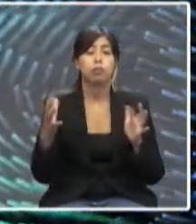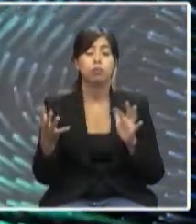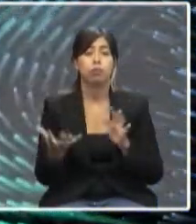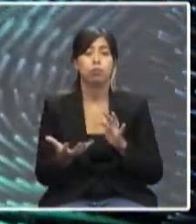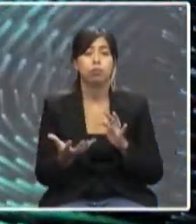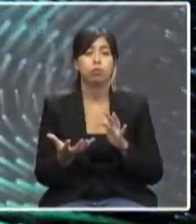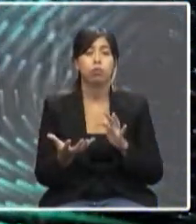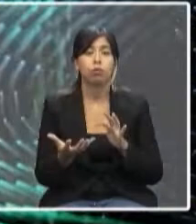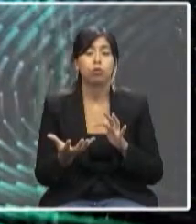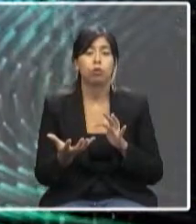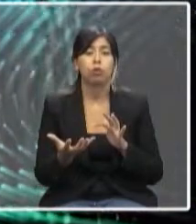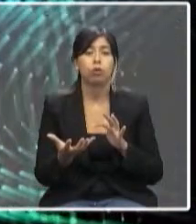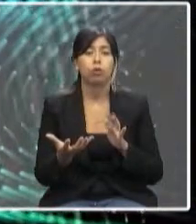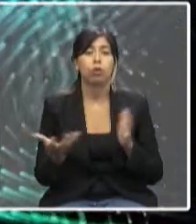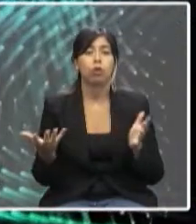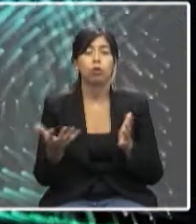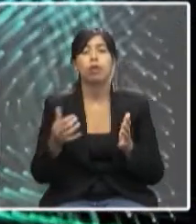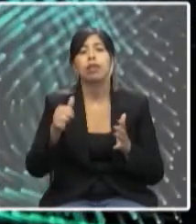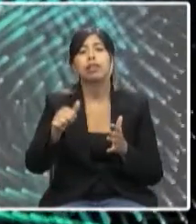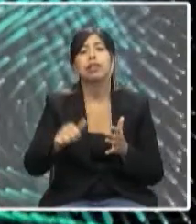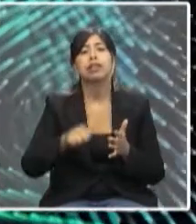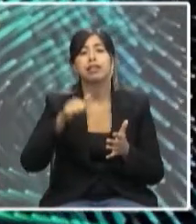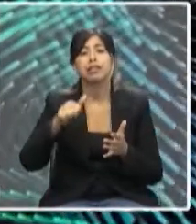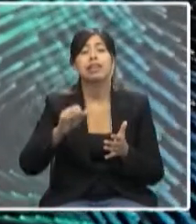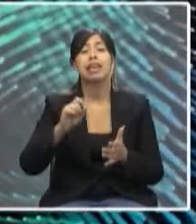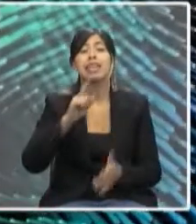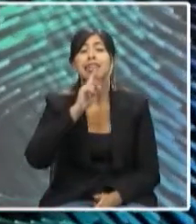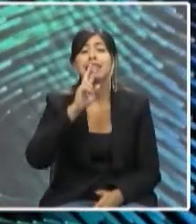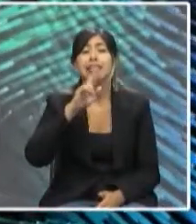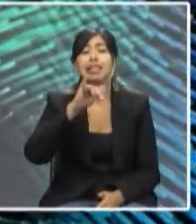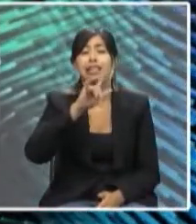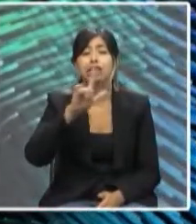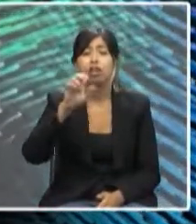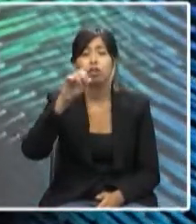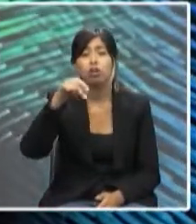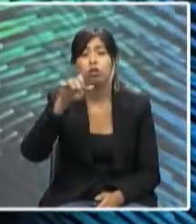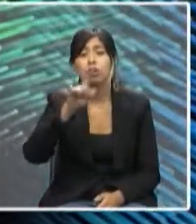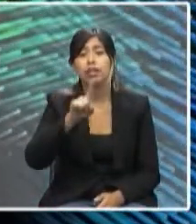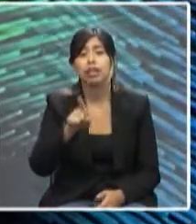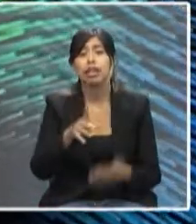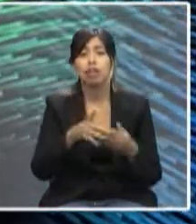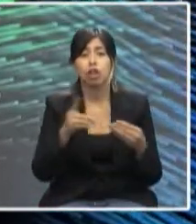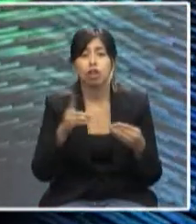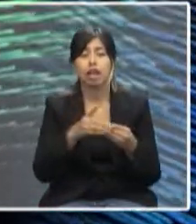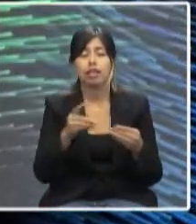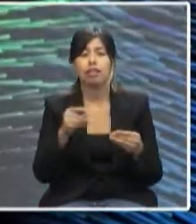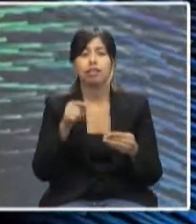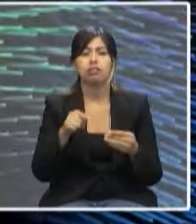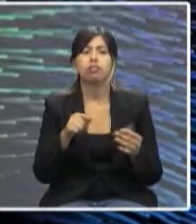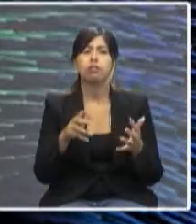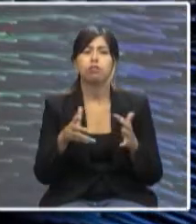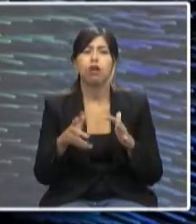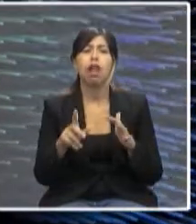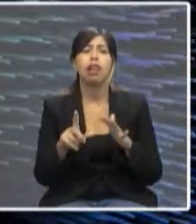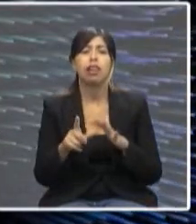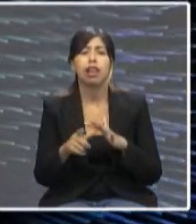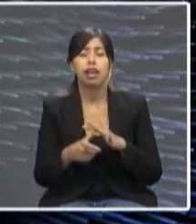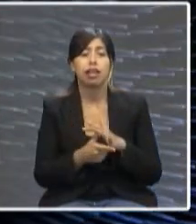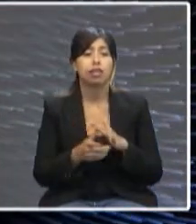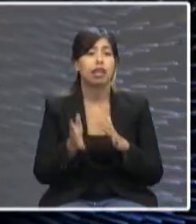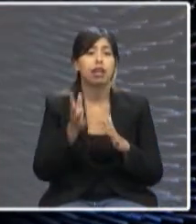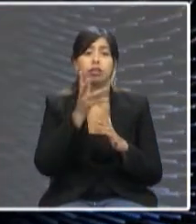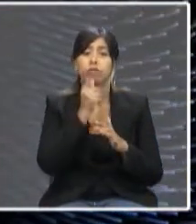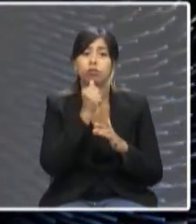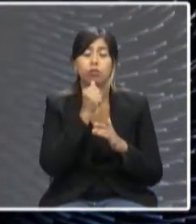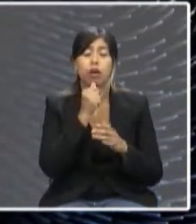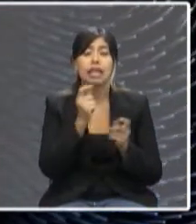son un mercado de 16 trillones de dólares que están desfragmentadas, son lentas y no tienen la agilidad y la